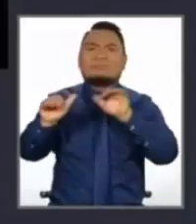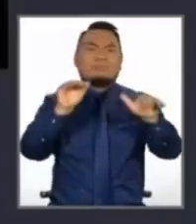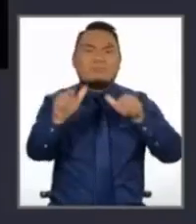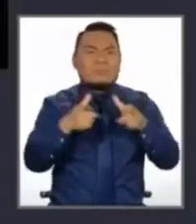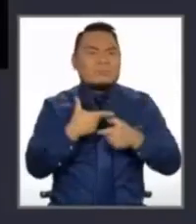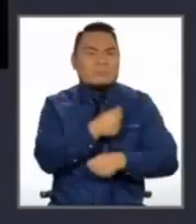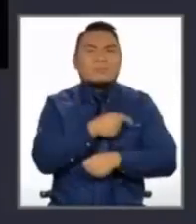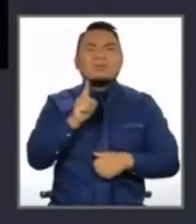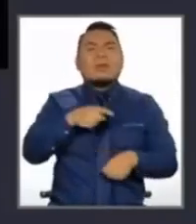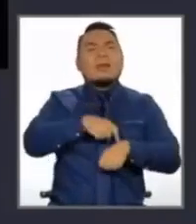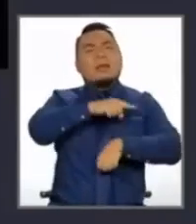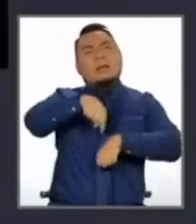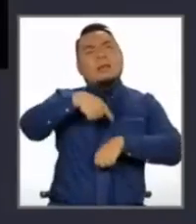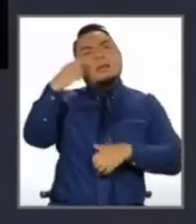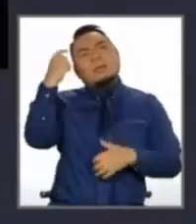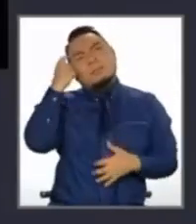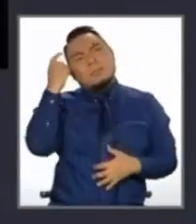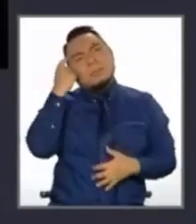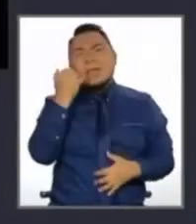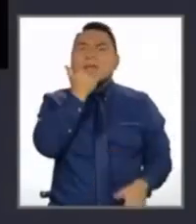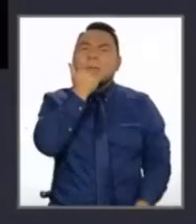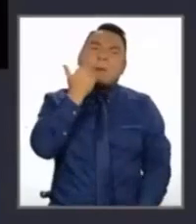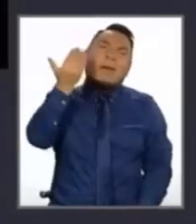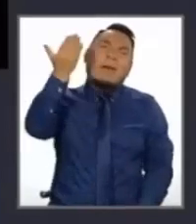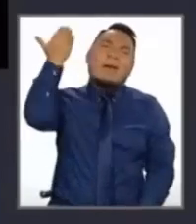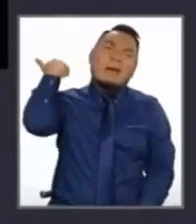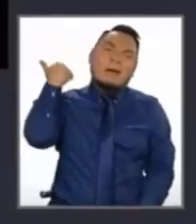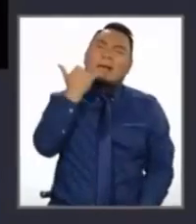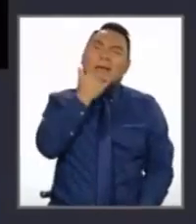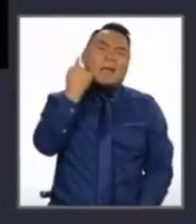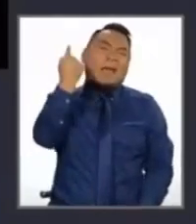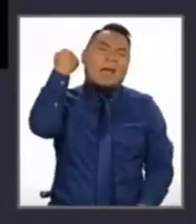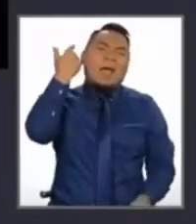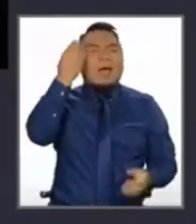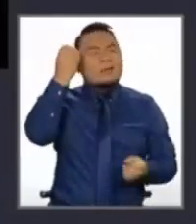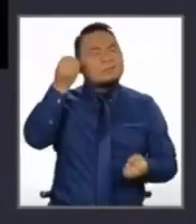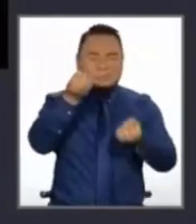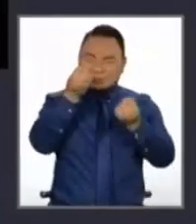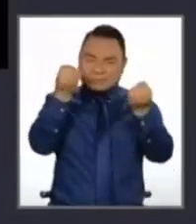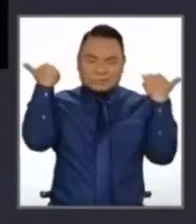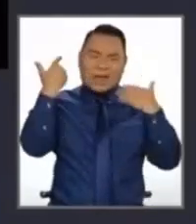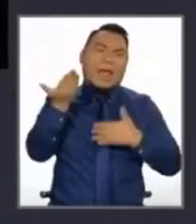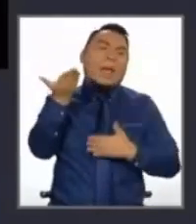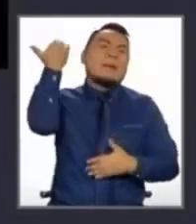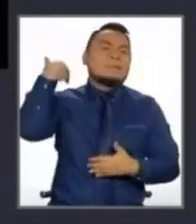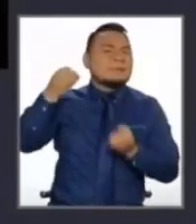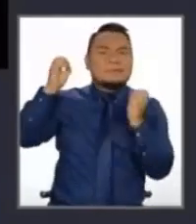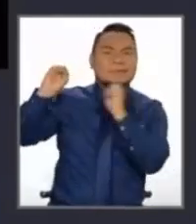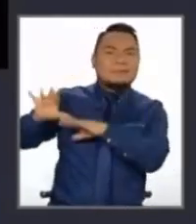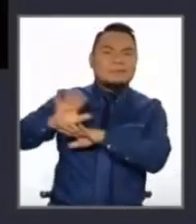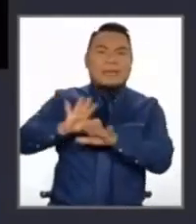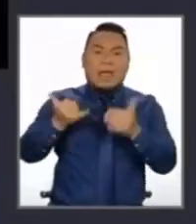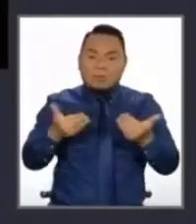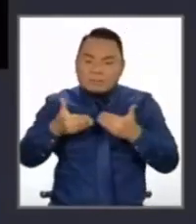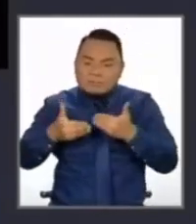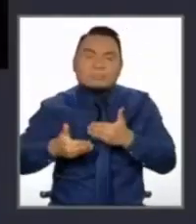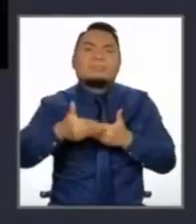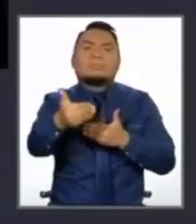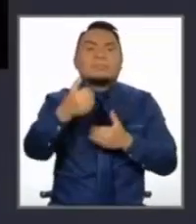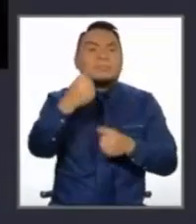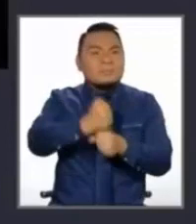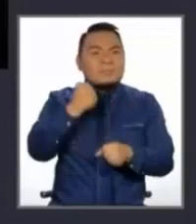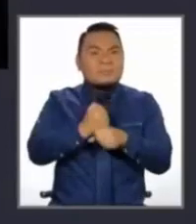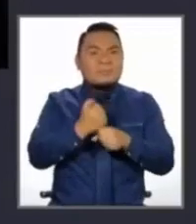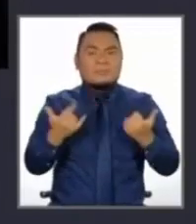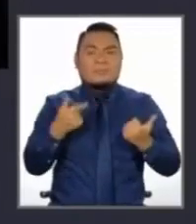vamos a pasar el tiempo pensando en lo que pasó, sino en lo que construiremos para ustedes. Por eso es que es importante considerar